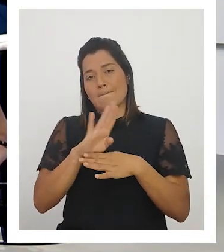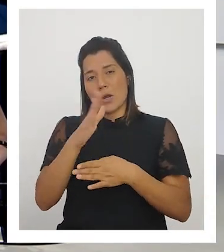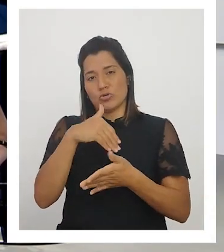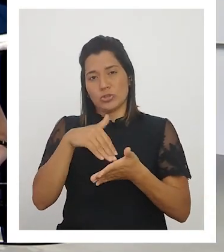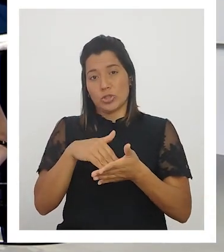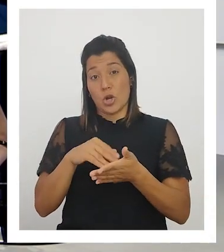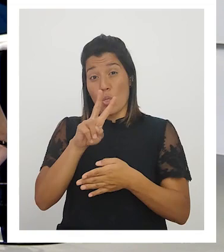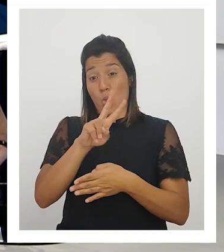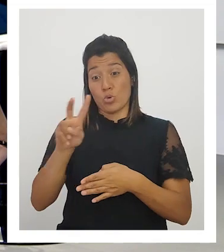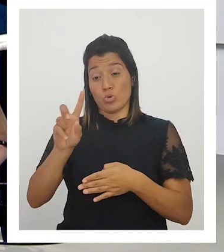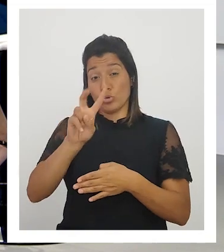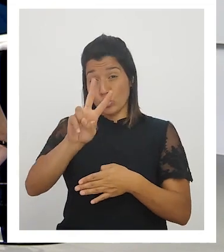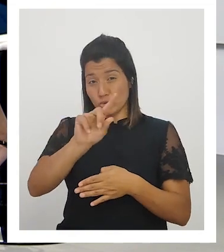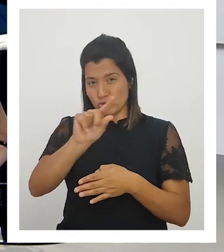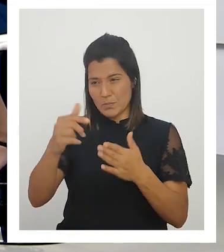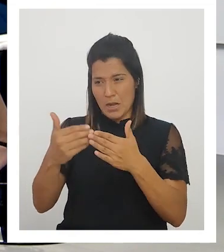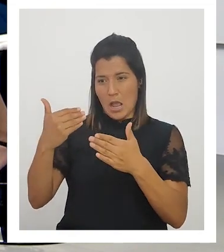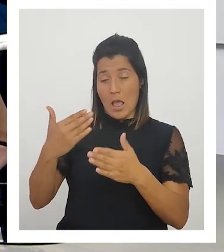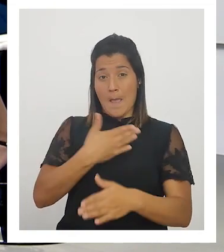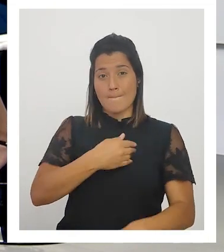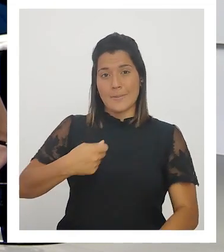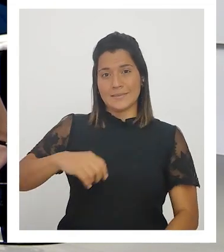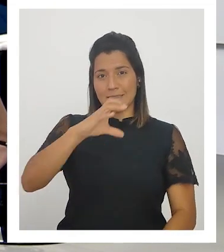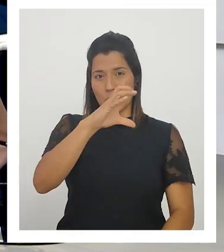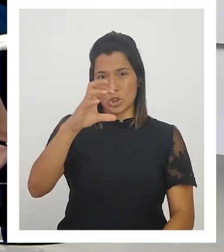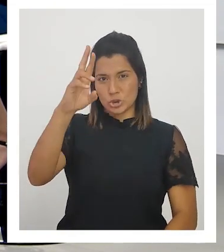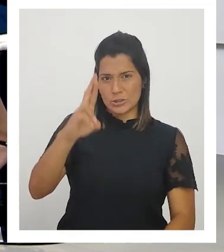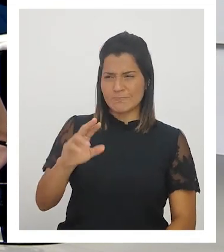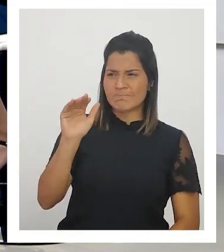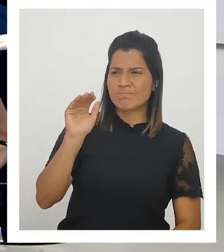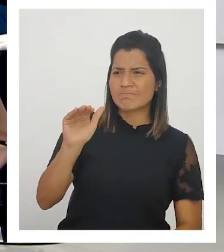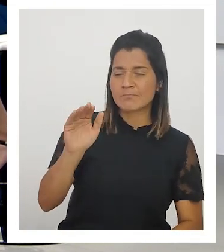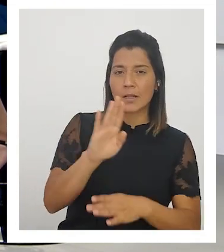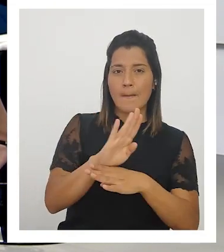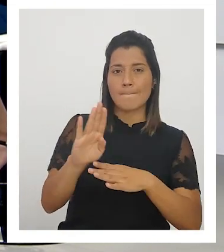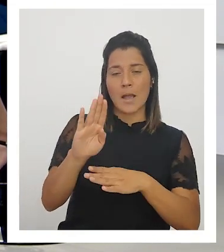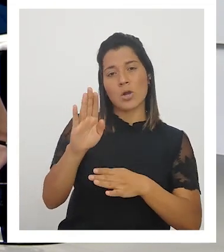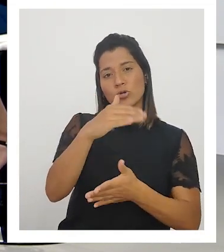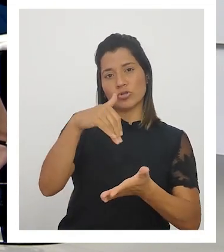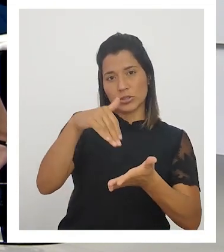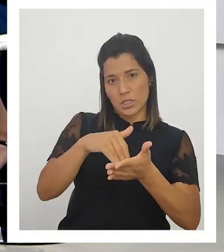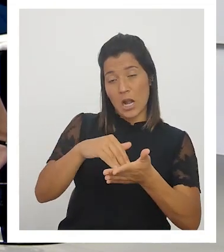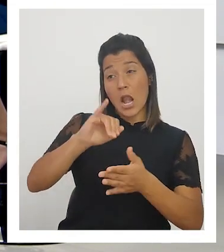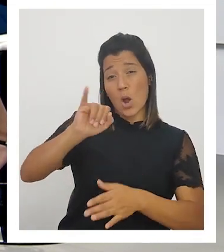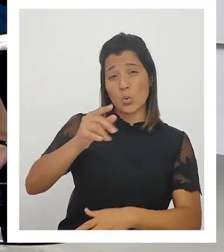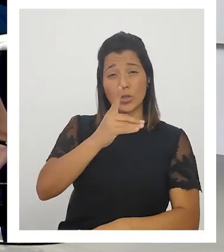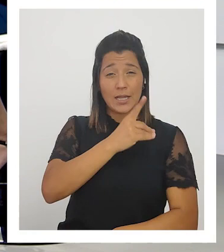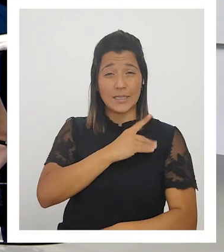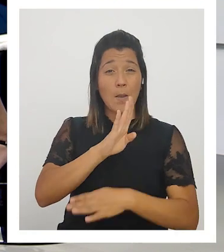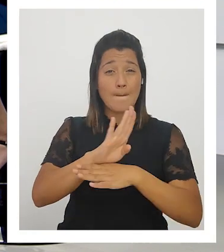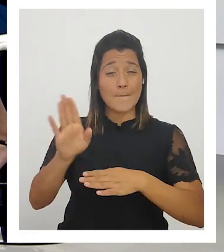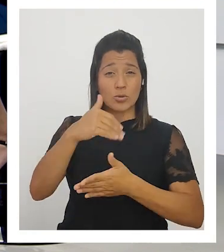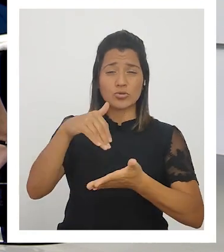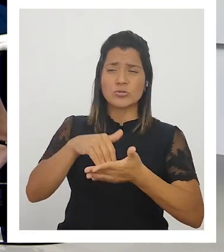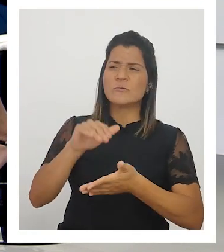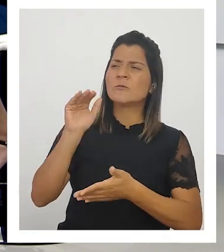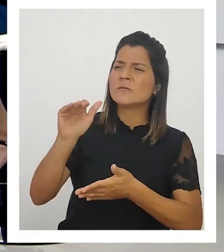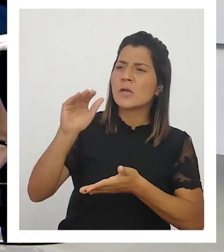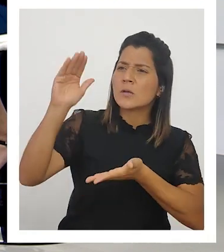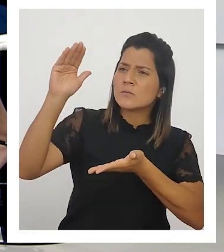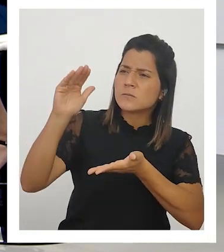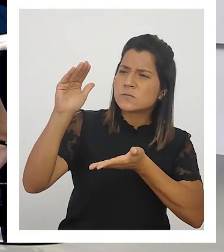semanas aproximadamente el presidente de la República hizo un llamado al Banco Central o a la Junta Directiva del Banco Central para que fuera reduciendo de una manera